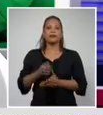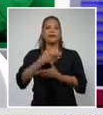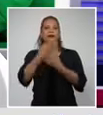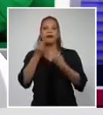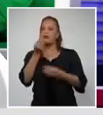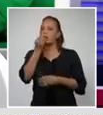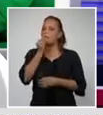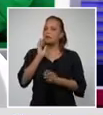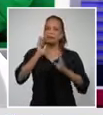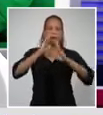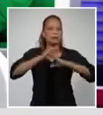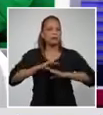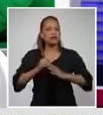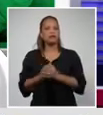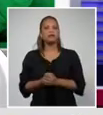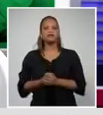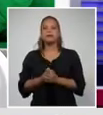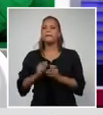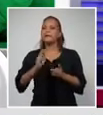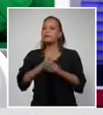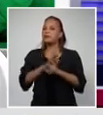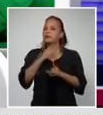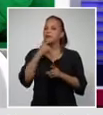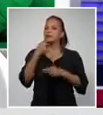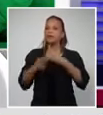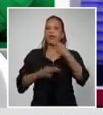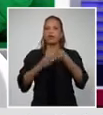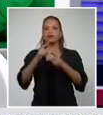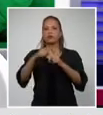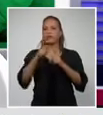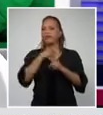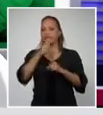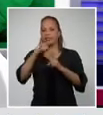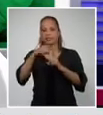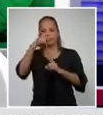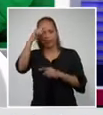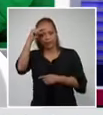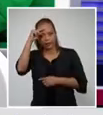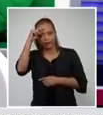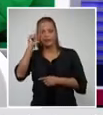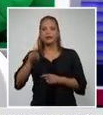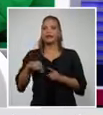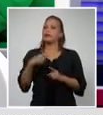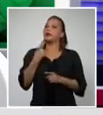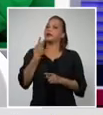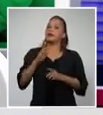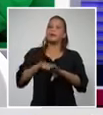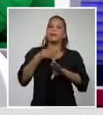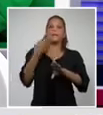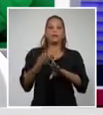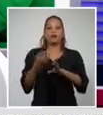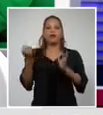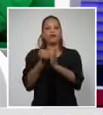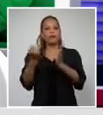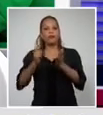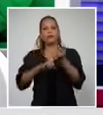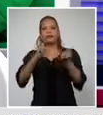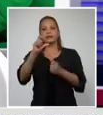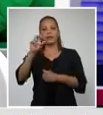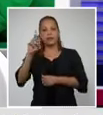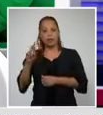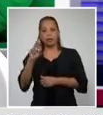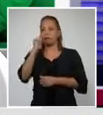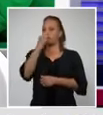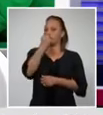el diagnóstico inicialmente con el test de antígeno, después se confirmó por el PCR